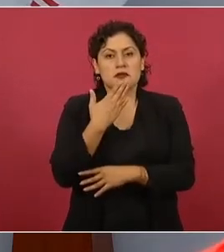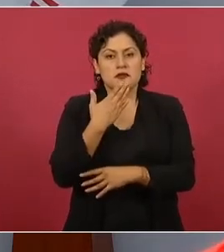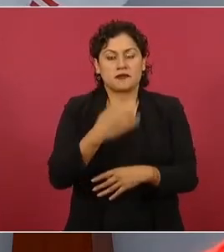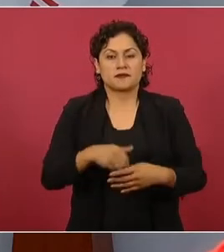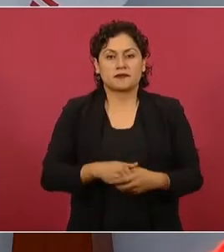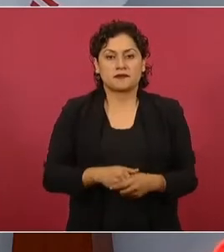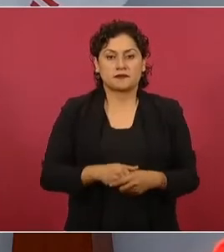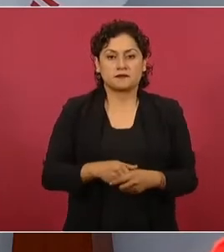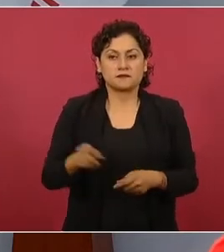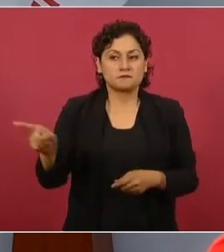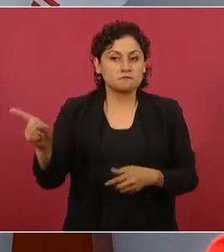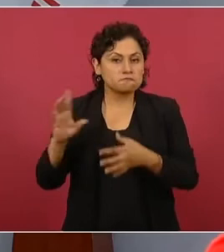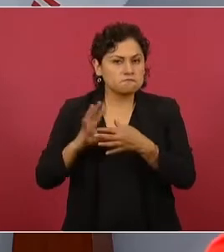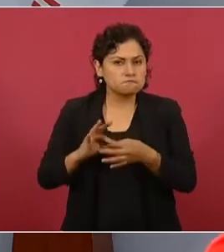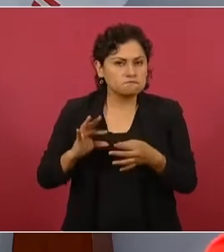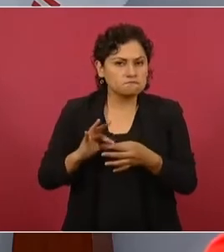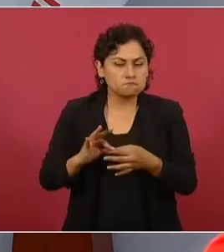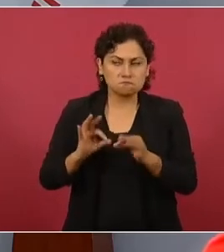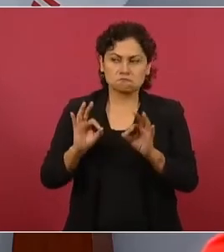informado,